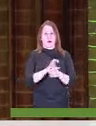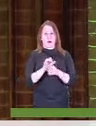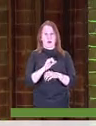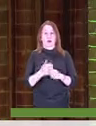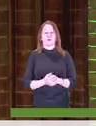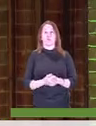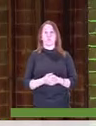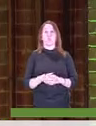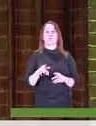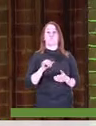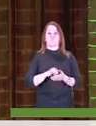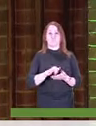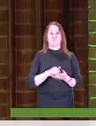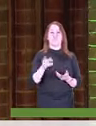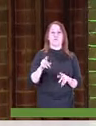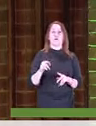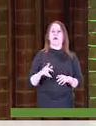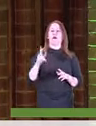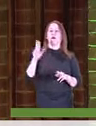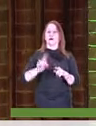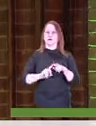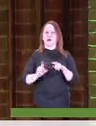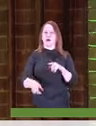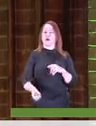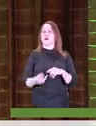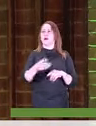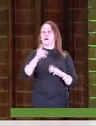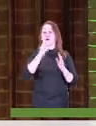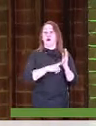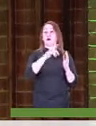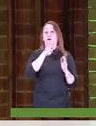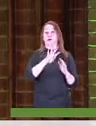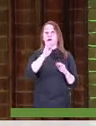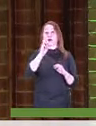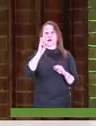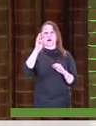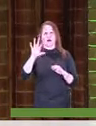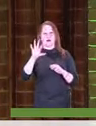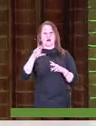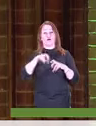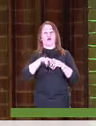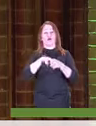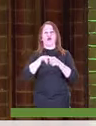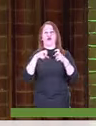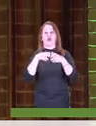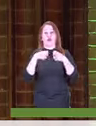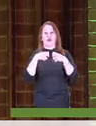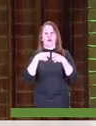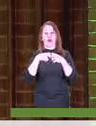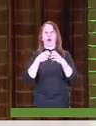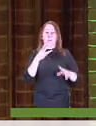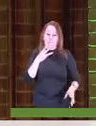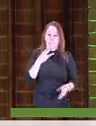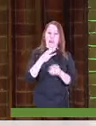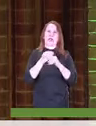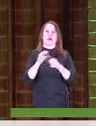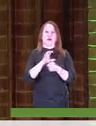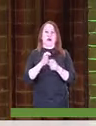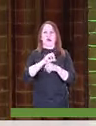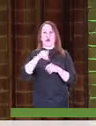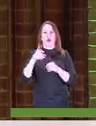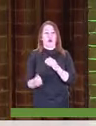por supuesto, desde Transmilenio, 1.485 buses eléctricos adicional a los que están entrando en la ciudad.